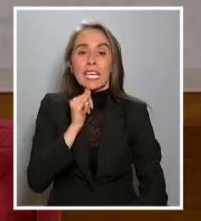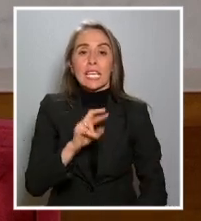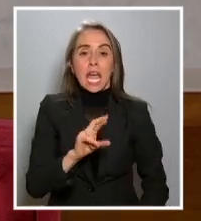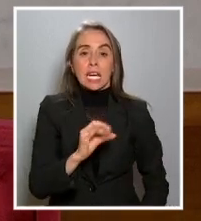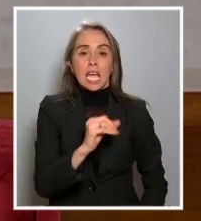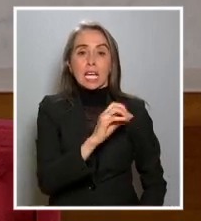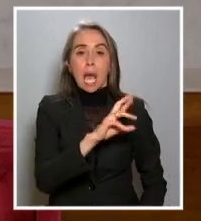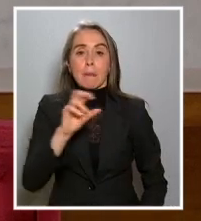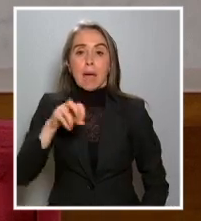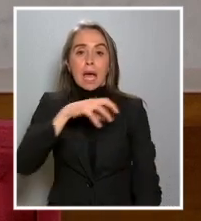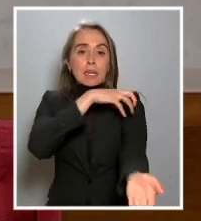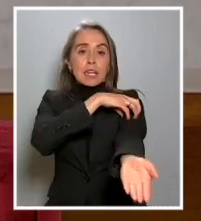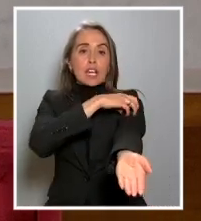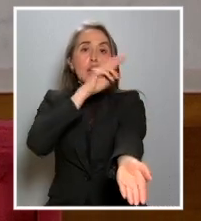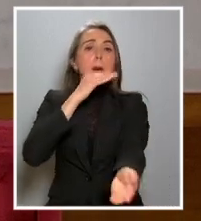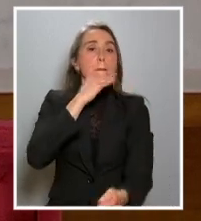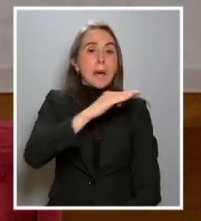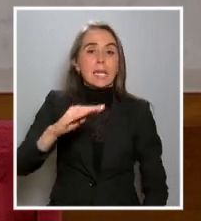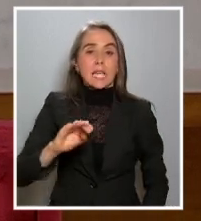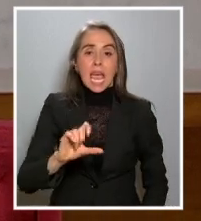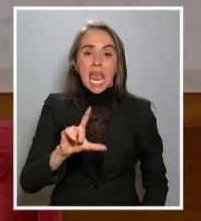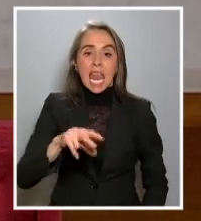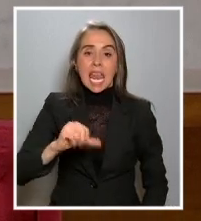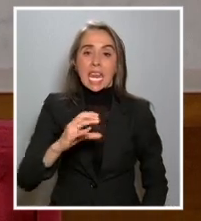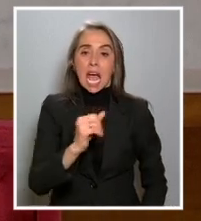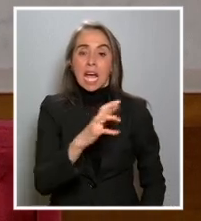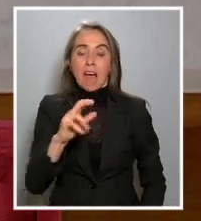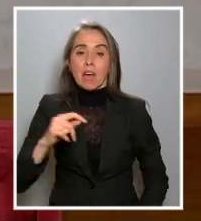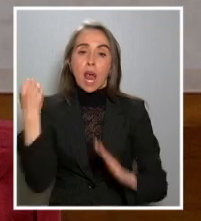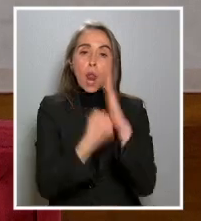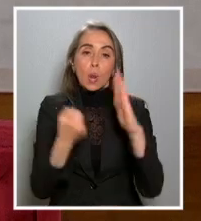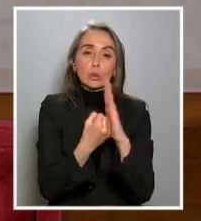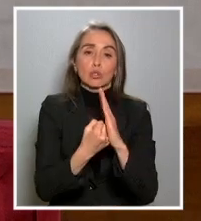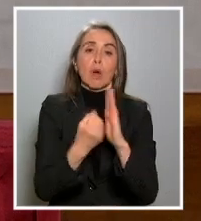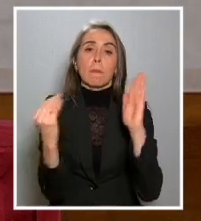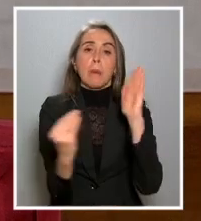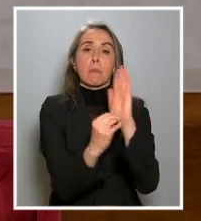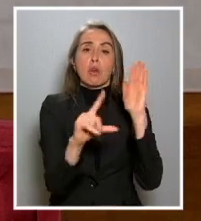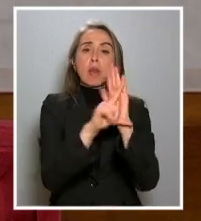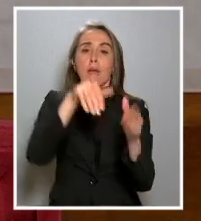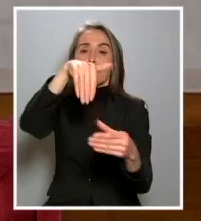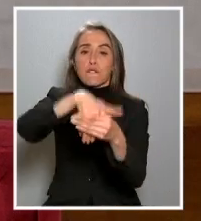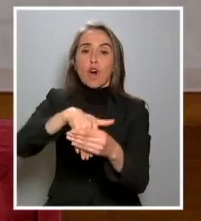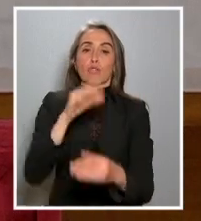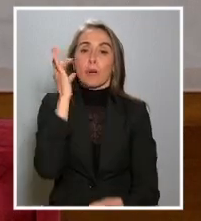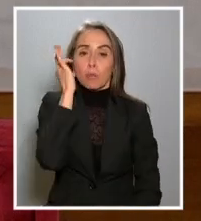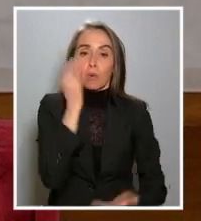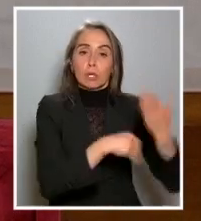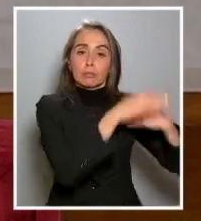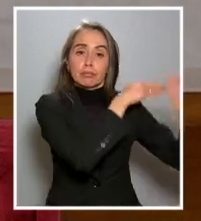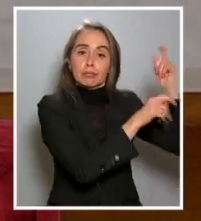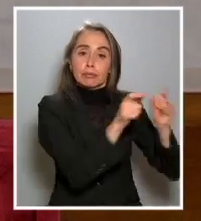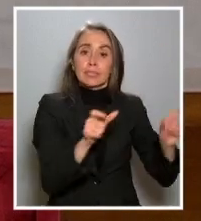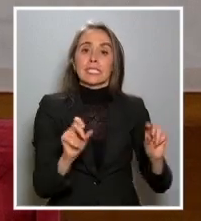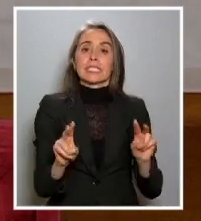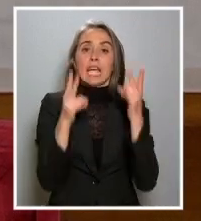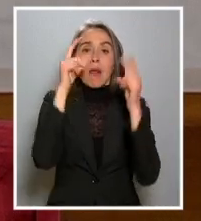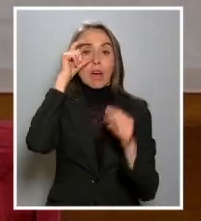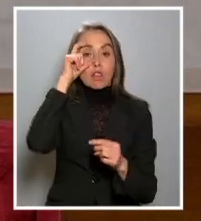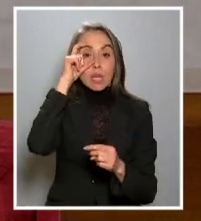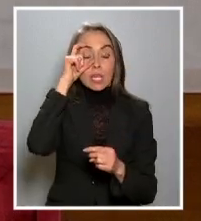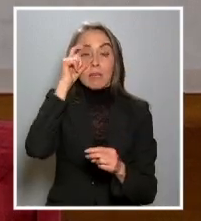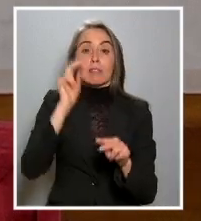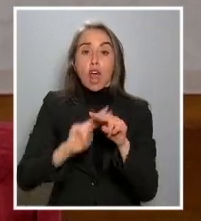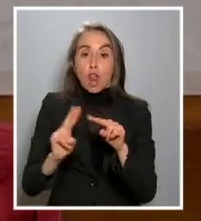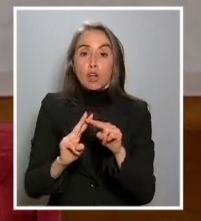Pampa. También Elena Caffarena cuando ruegó por el voto femenino. Así lo hizo Salvador Allende cuando